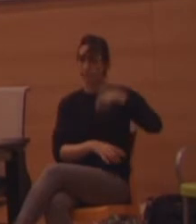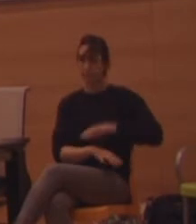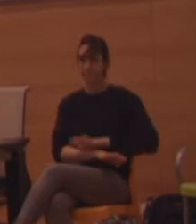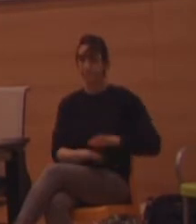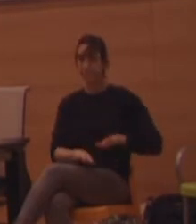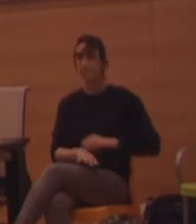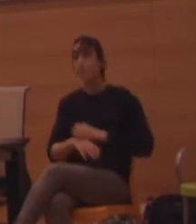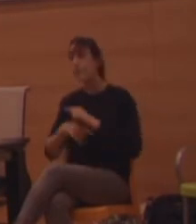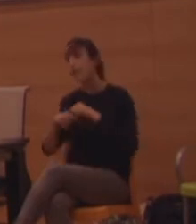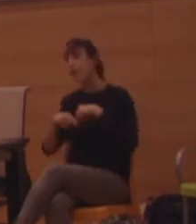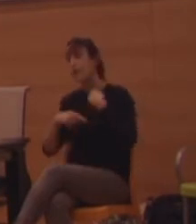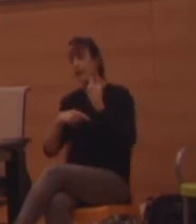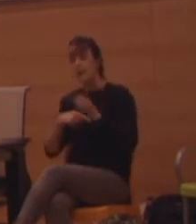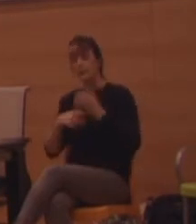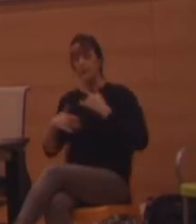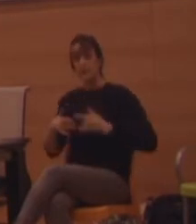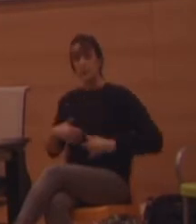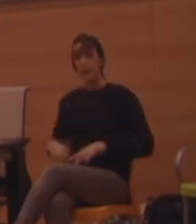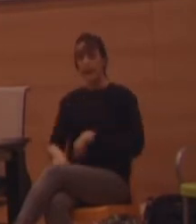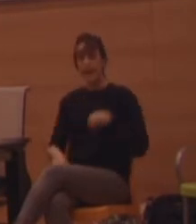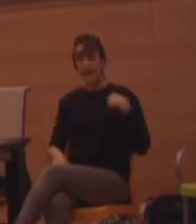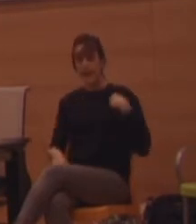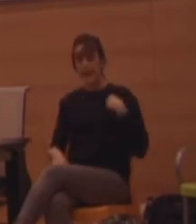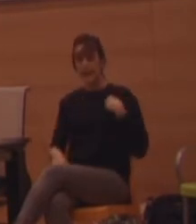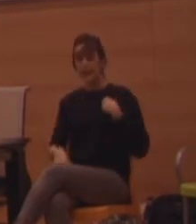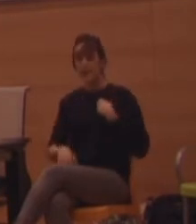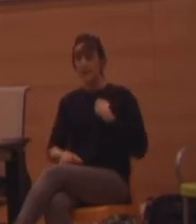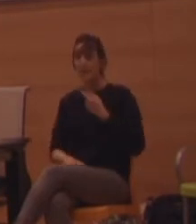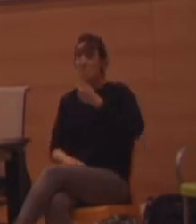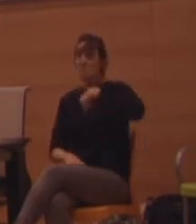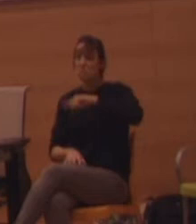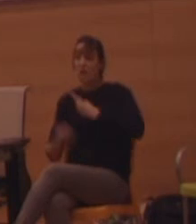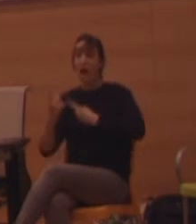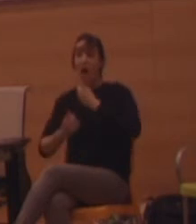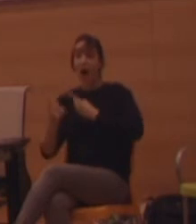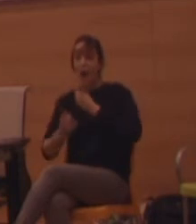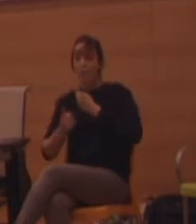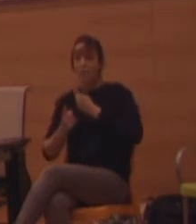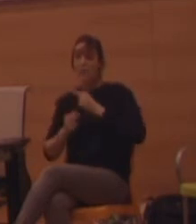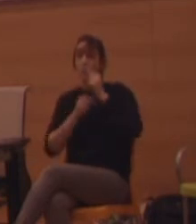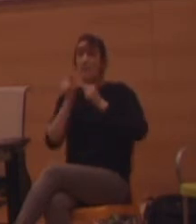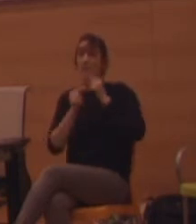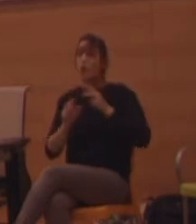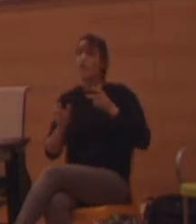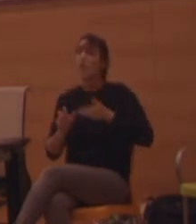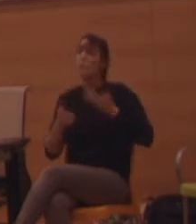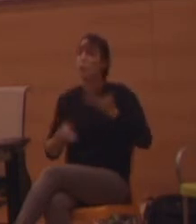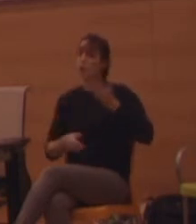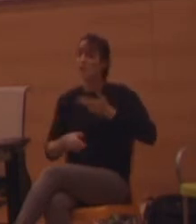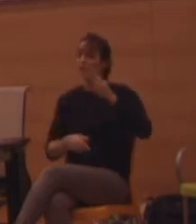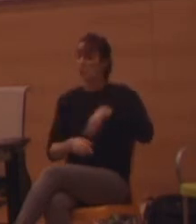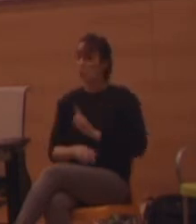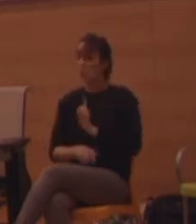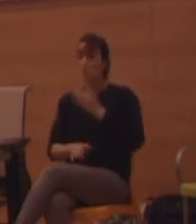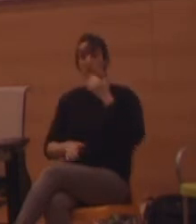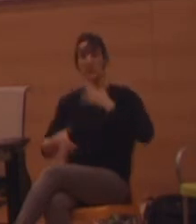Después tenemos unos signos generales que muchas veces tampoco, a veces aunque haya una infección importante, a veces no se manifiestan, pero cuando estos